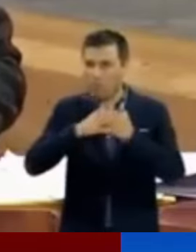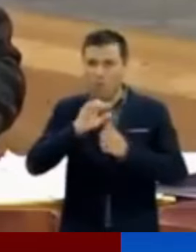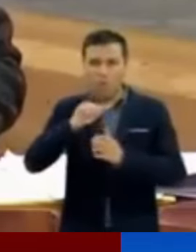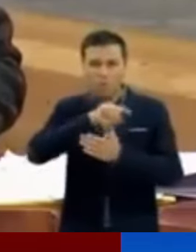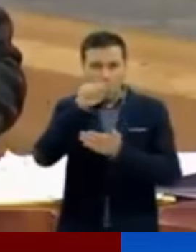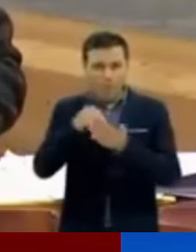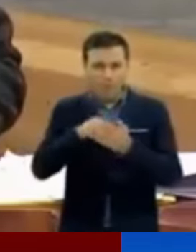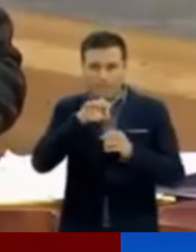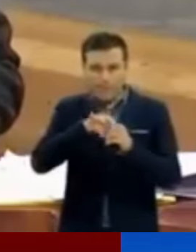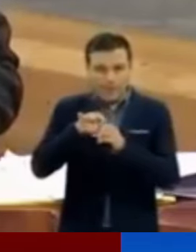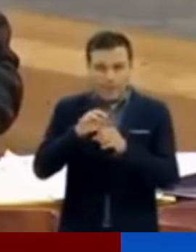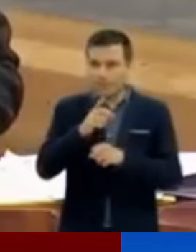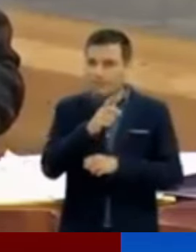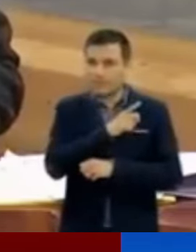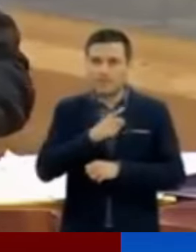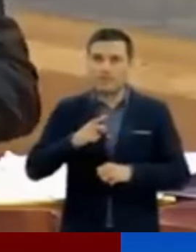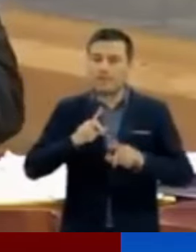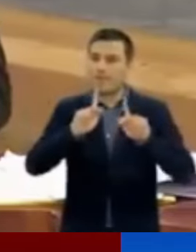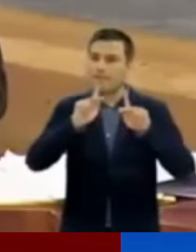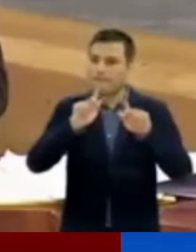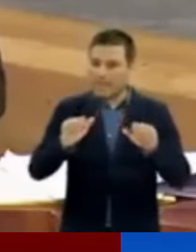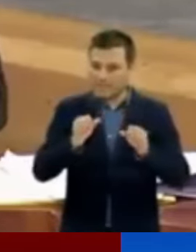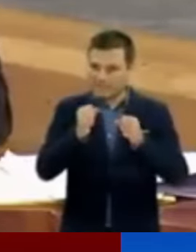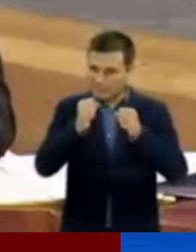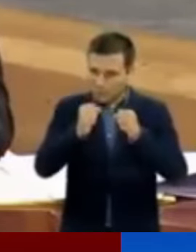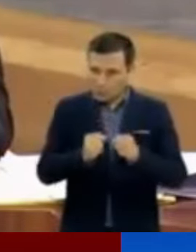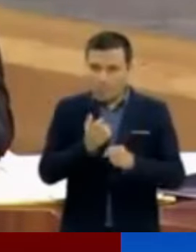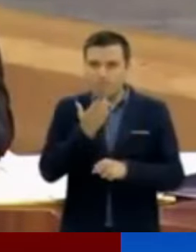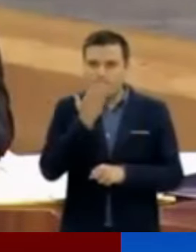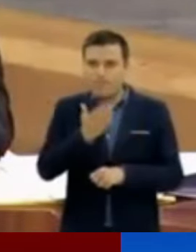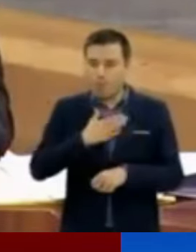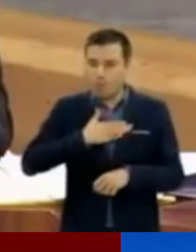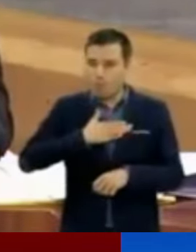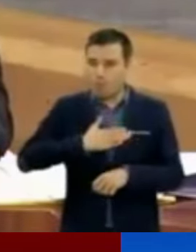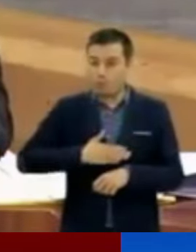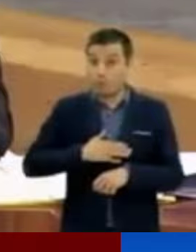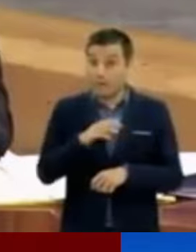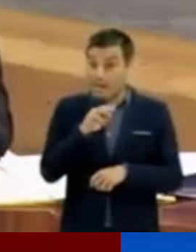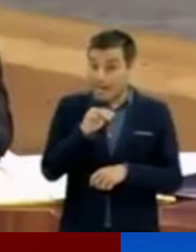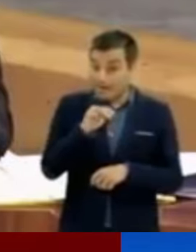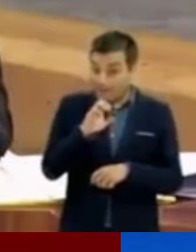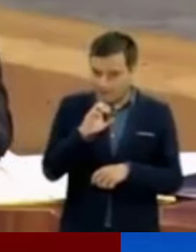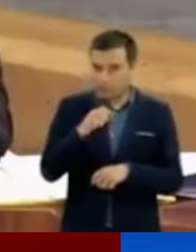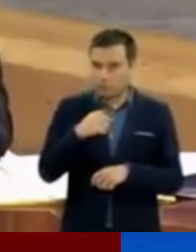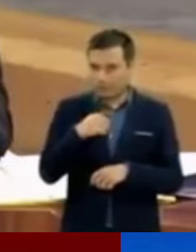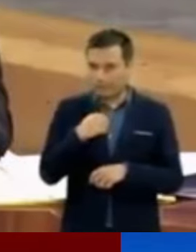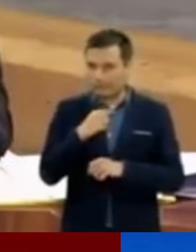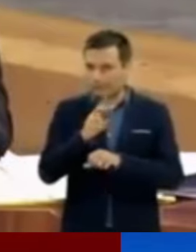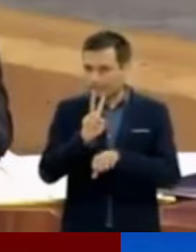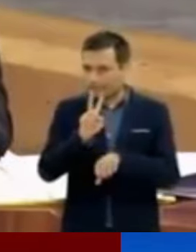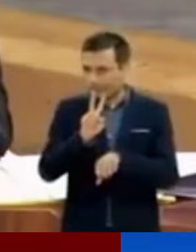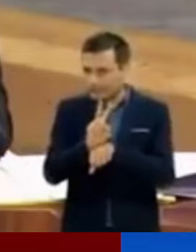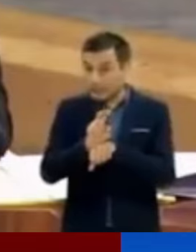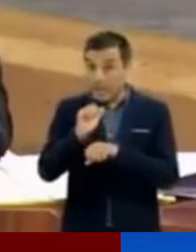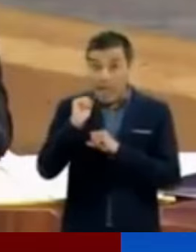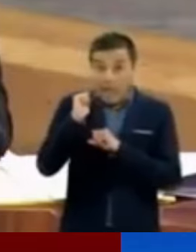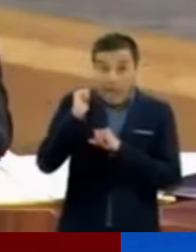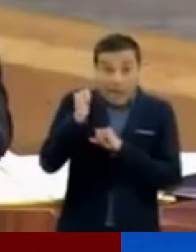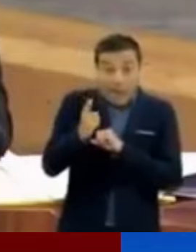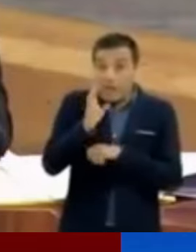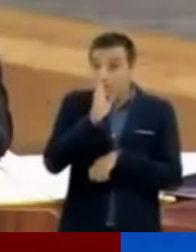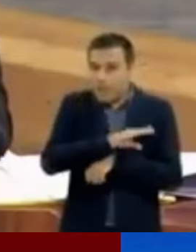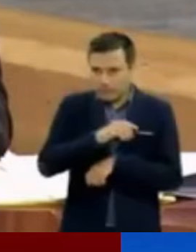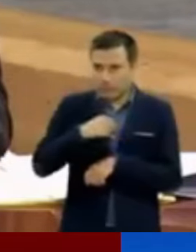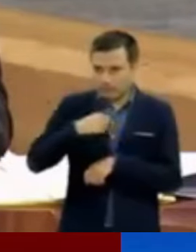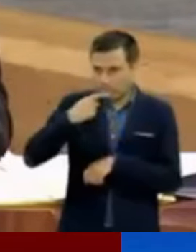merecen elecciones que sean en paz, con certeza, con piso parejo. Y Movimiento Ciudadano va a estar vigilante, va a denunciar lo indebido